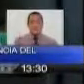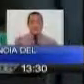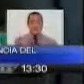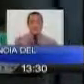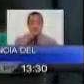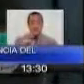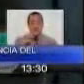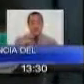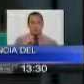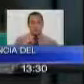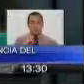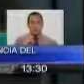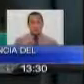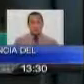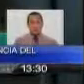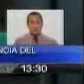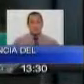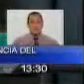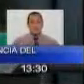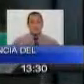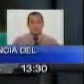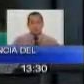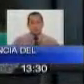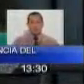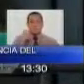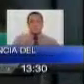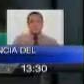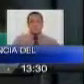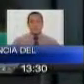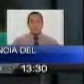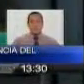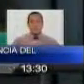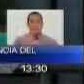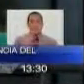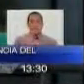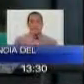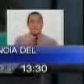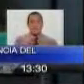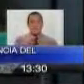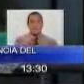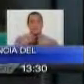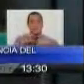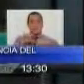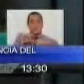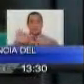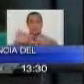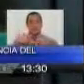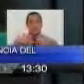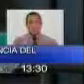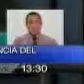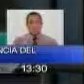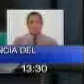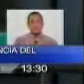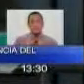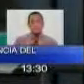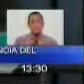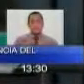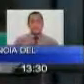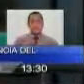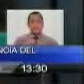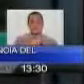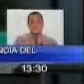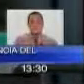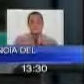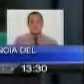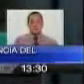ley de organización y funciones del Ministerio de Justicia y Derechos Humanos y el decreto legislativo 1068 que regula el sistema de defensa jurídica